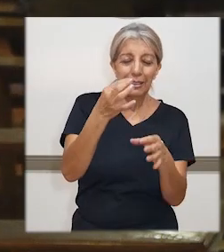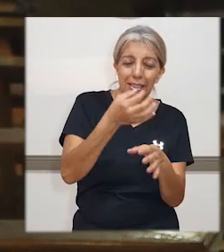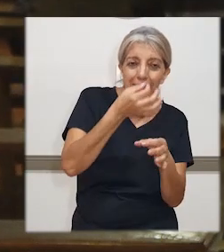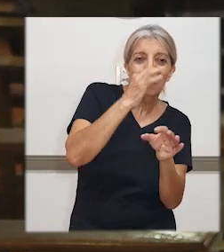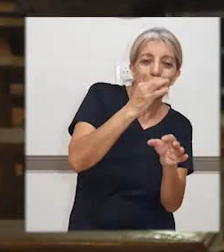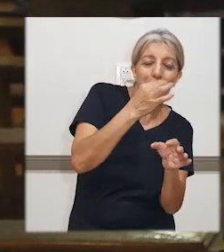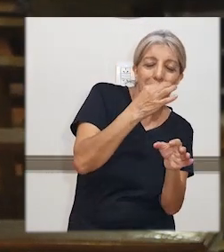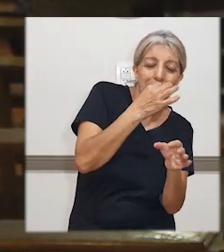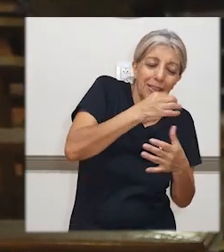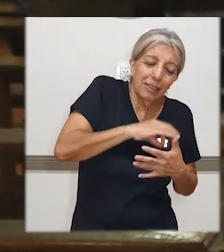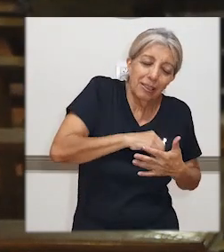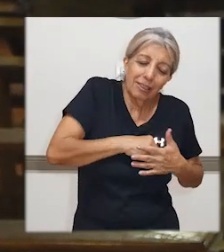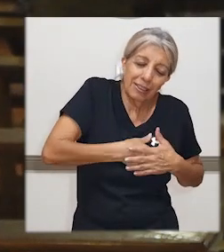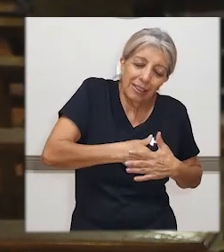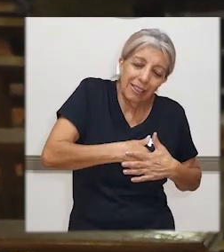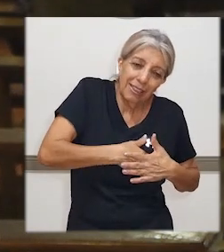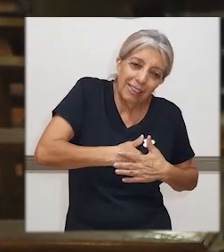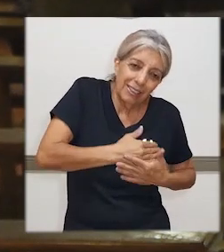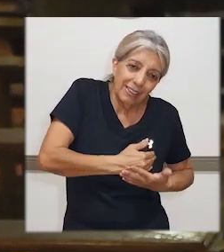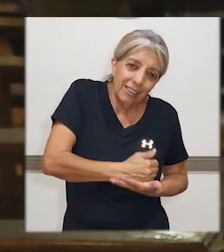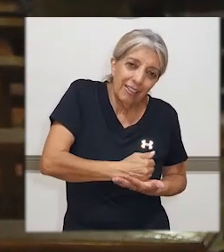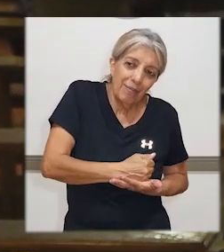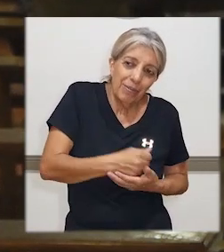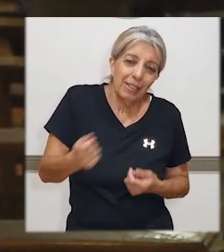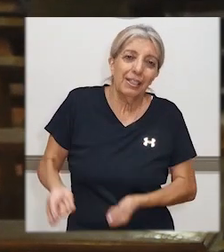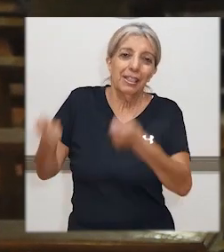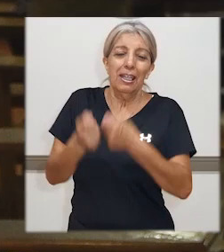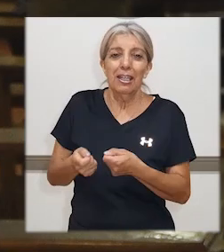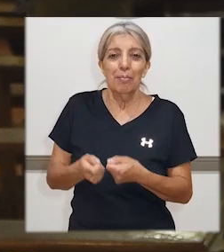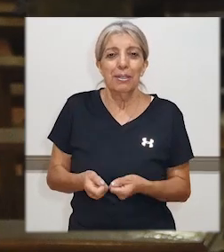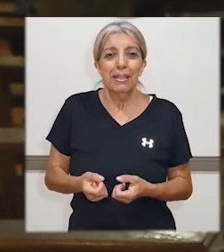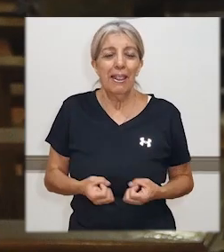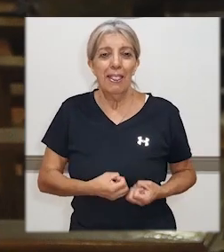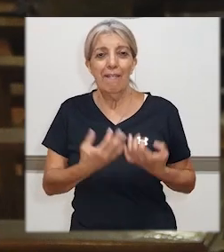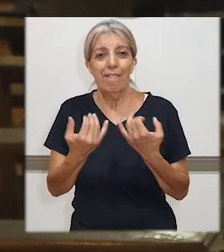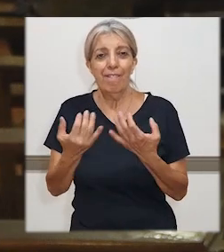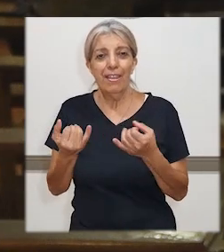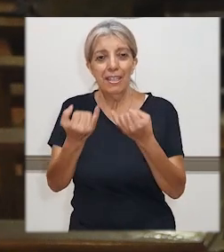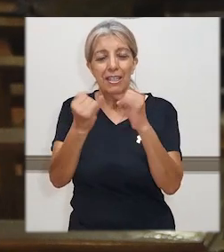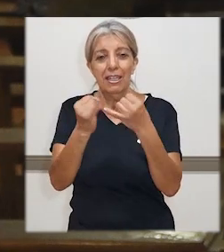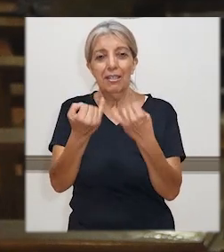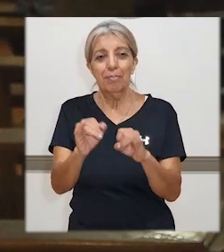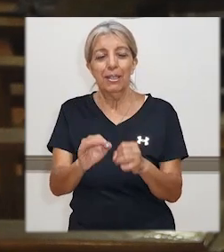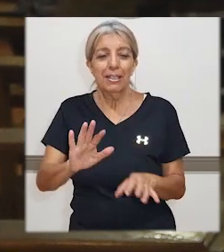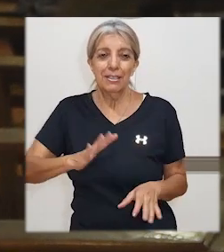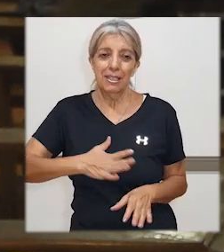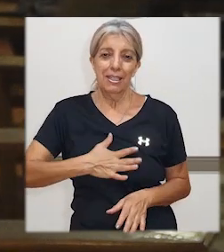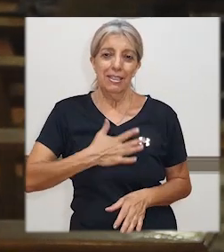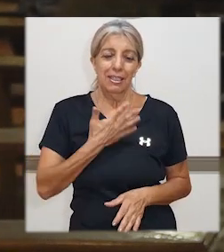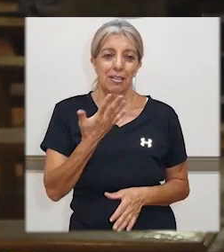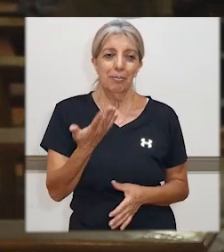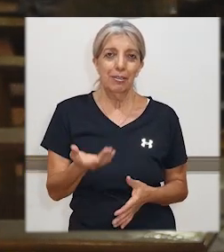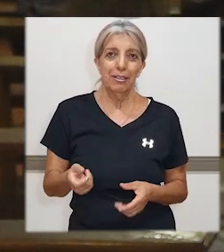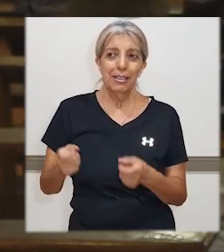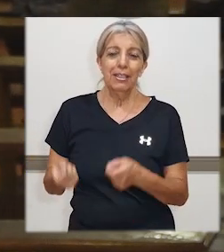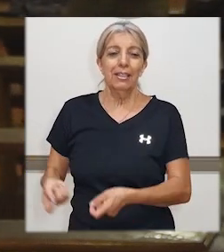con mis hermanos hacia tu abrazo definitivo, dame la fe, la esperanza y la caridad para el camino. Regálame un